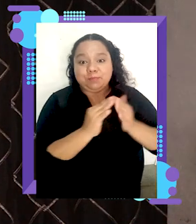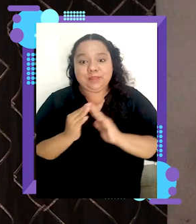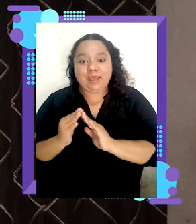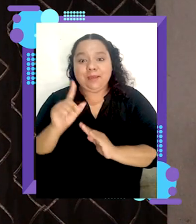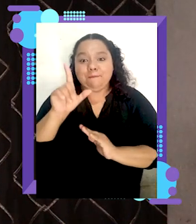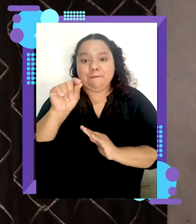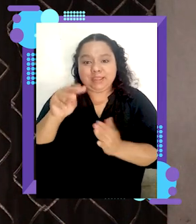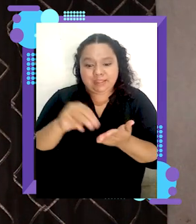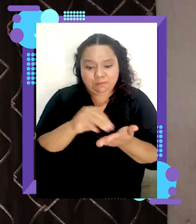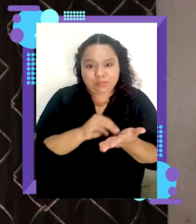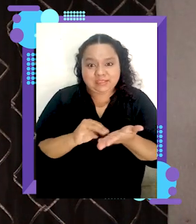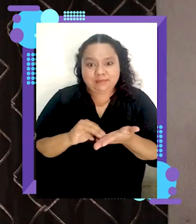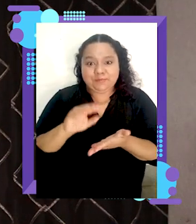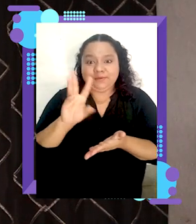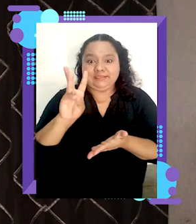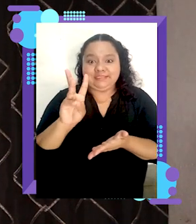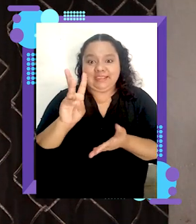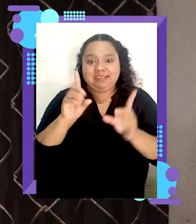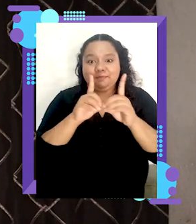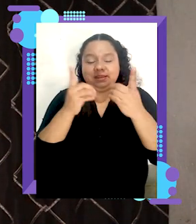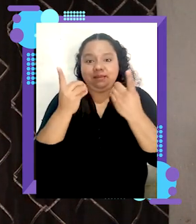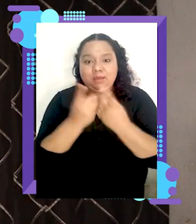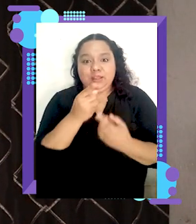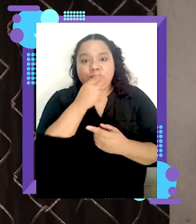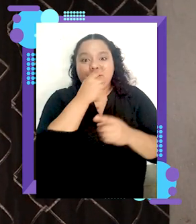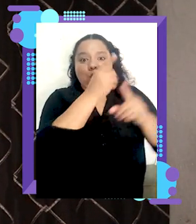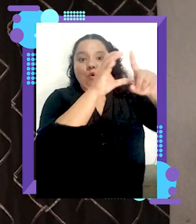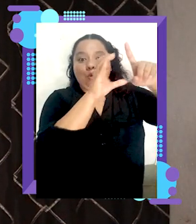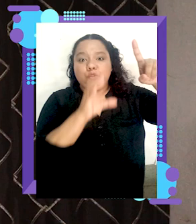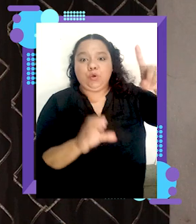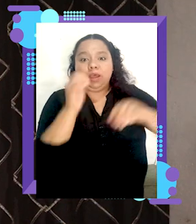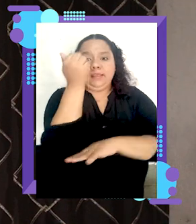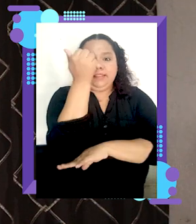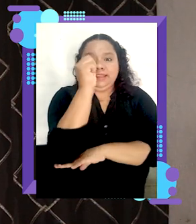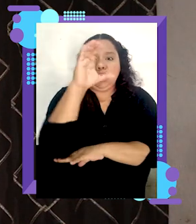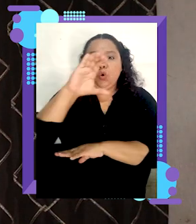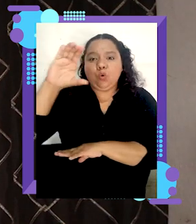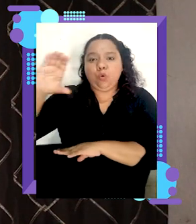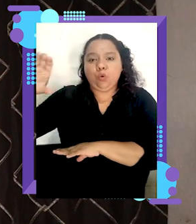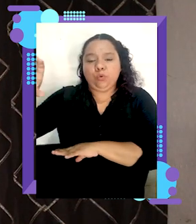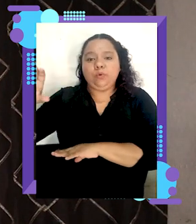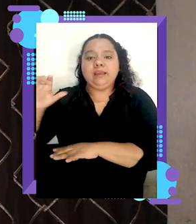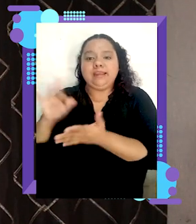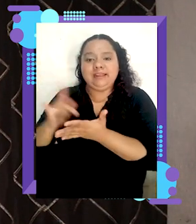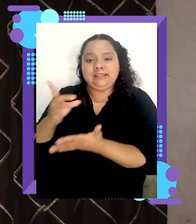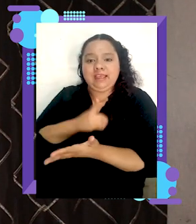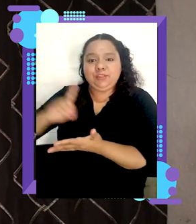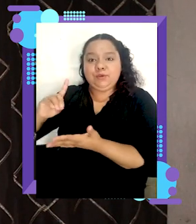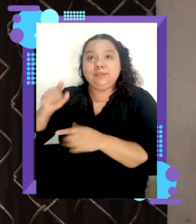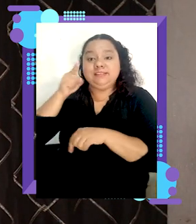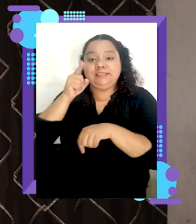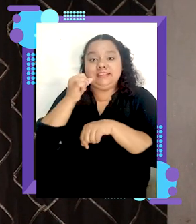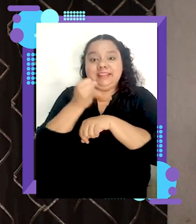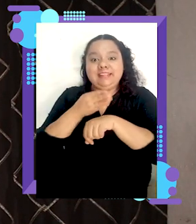en 6 departamentos, que son Cortés, Atlántida, Colón, Gracias a Dios,